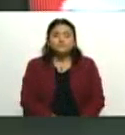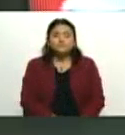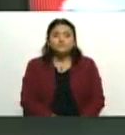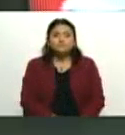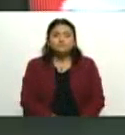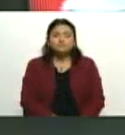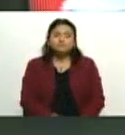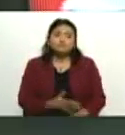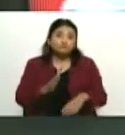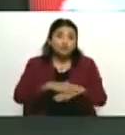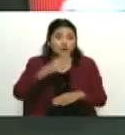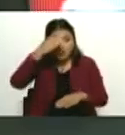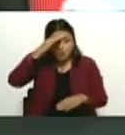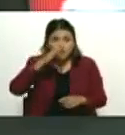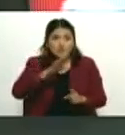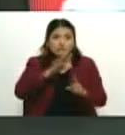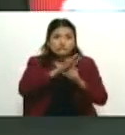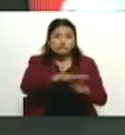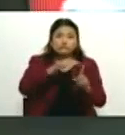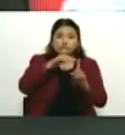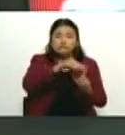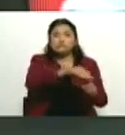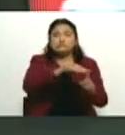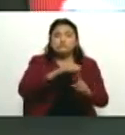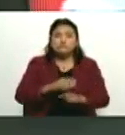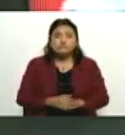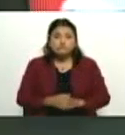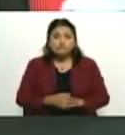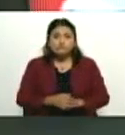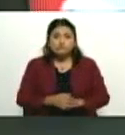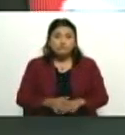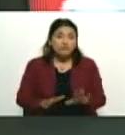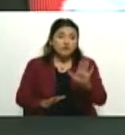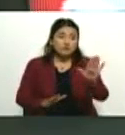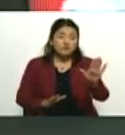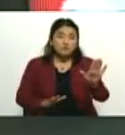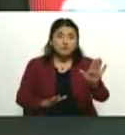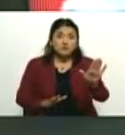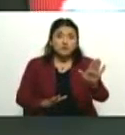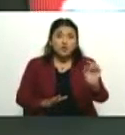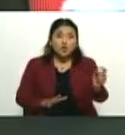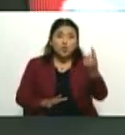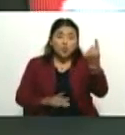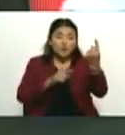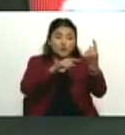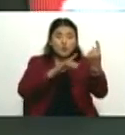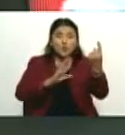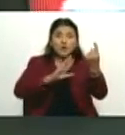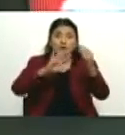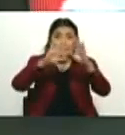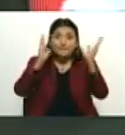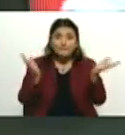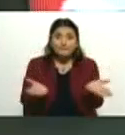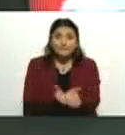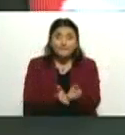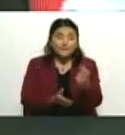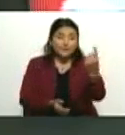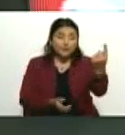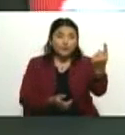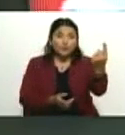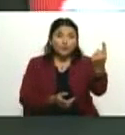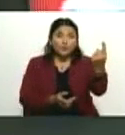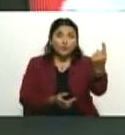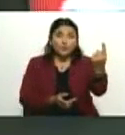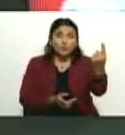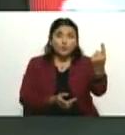Señalado, perseguido. Llegó un momento que eran los únicos en el mundo a los cuales estaba